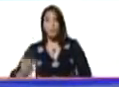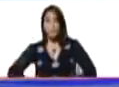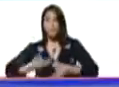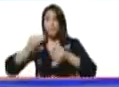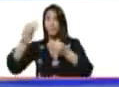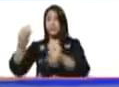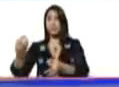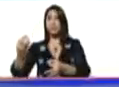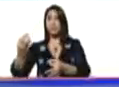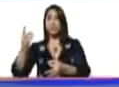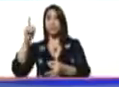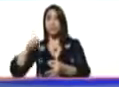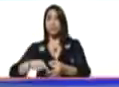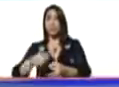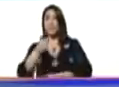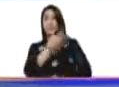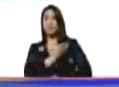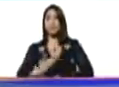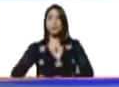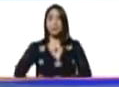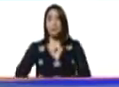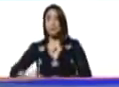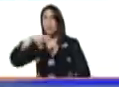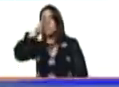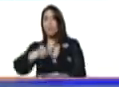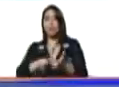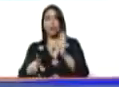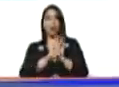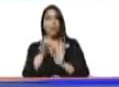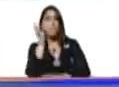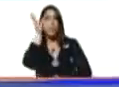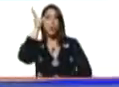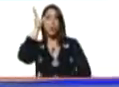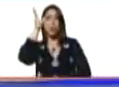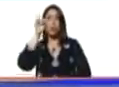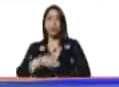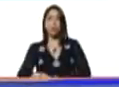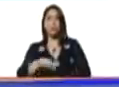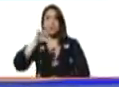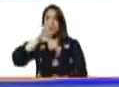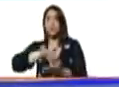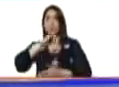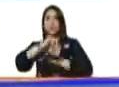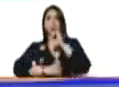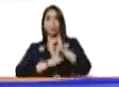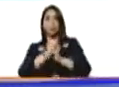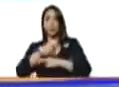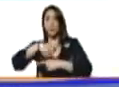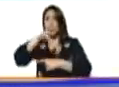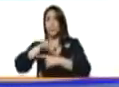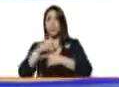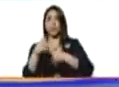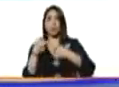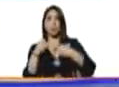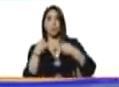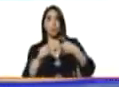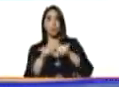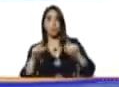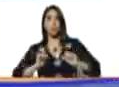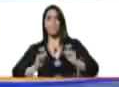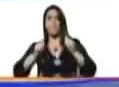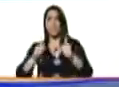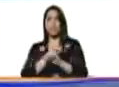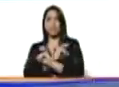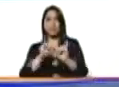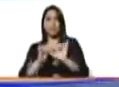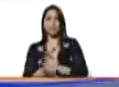también por la vicepresidenta y fue aprobado esa ley que crea ese centro internacional. Es el primer instrumento para que comience de